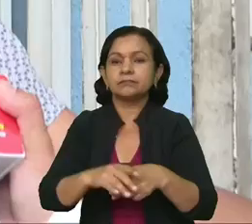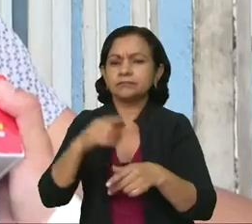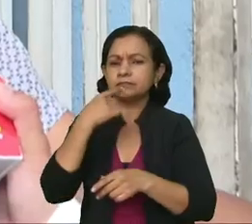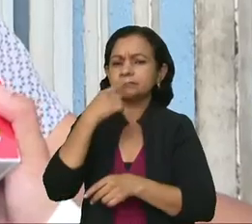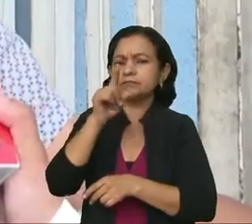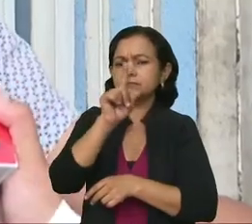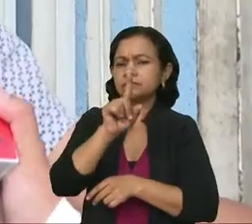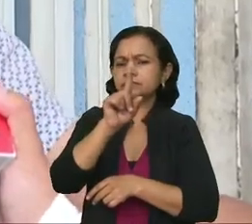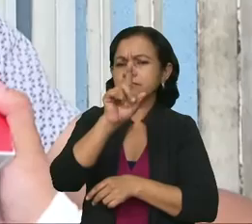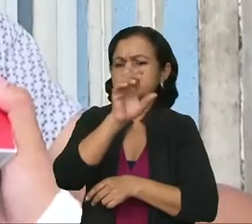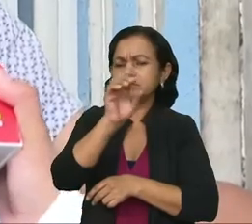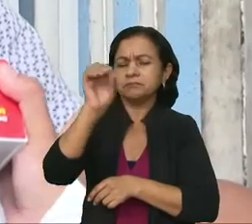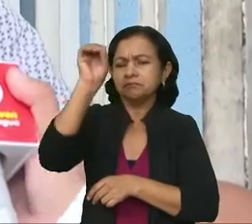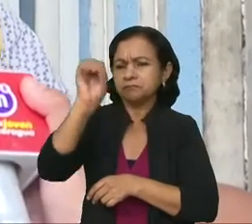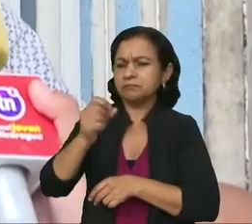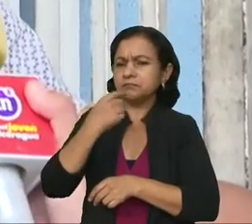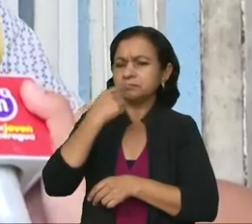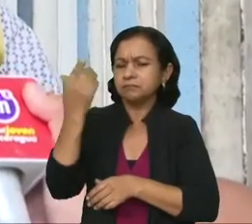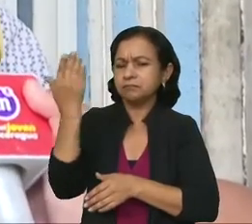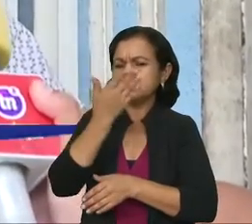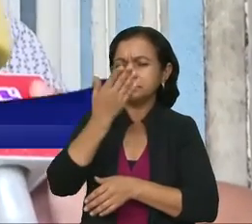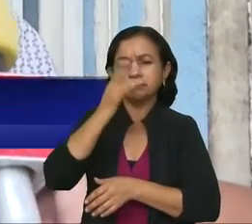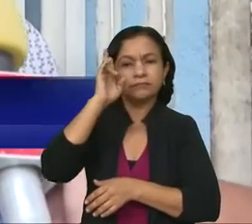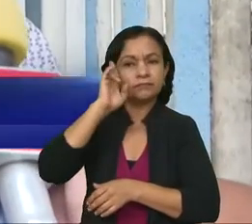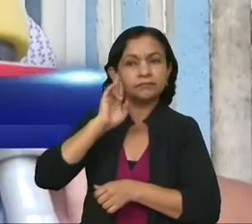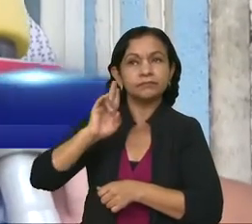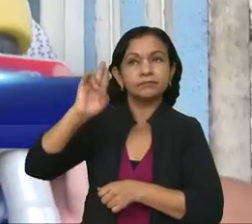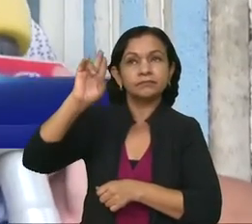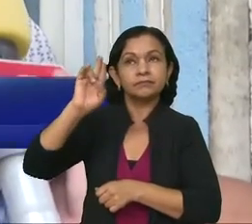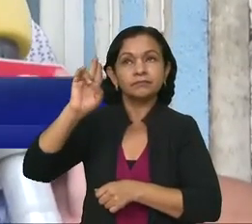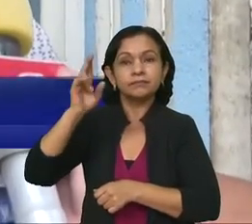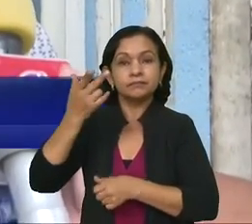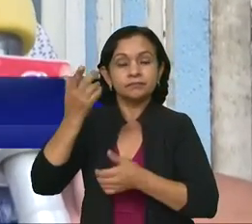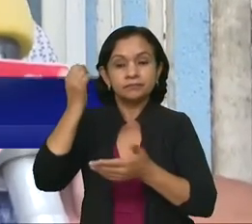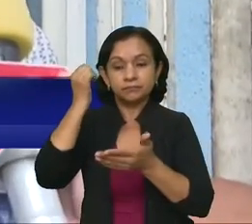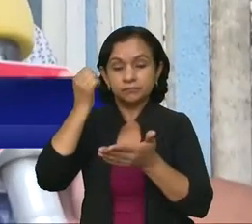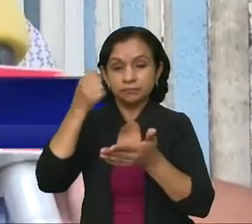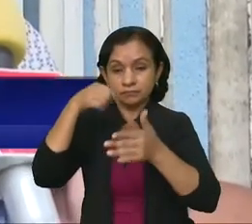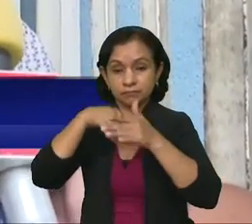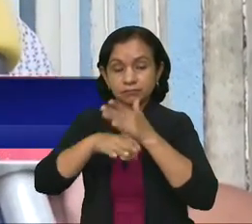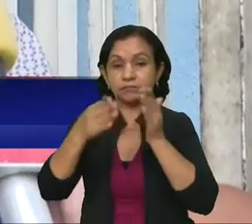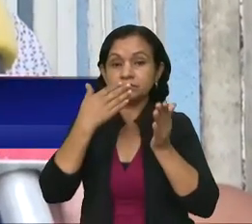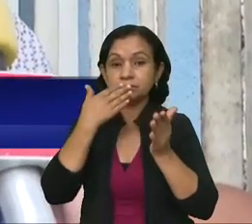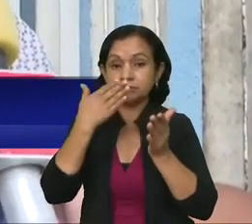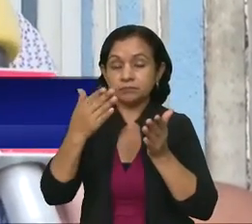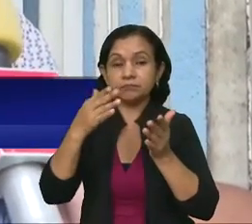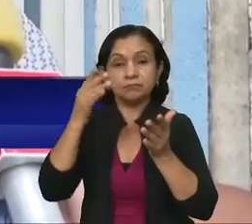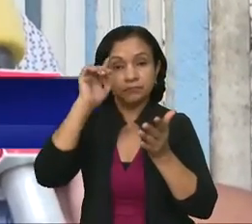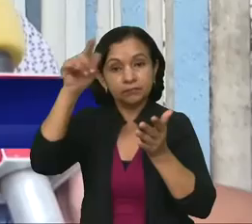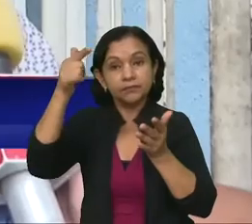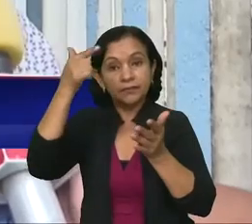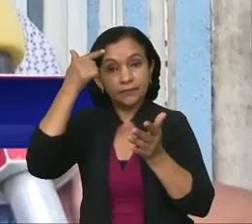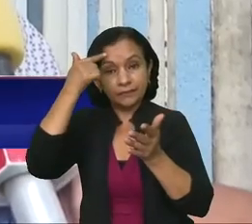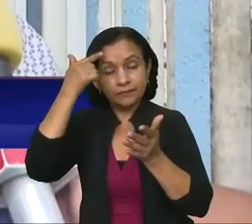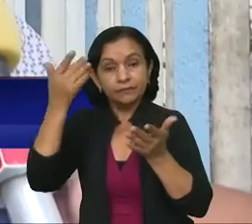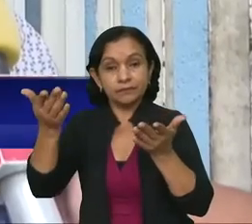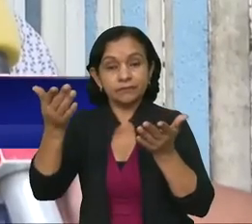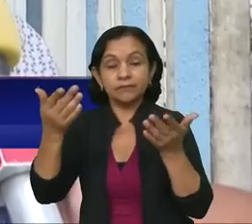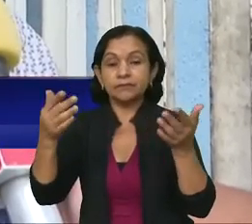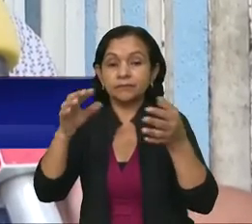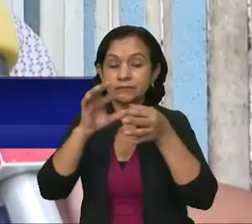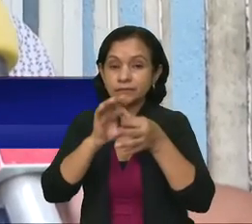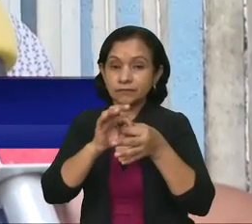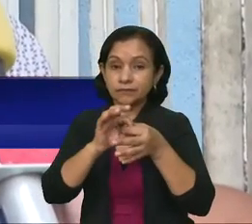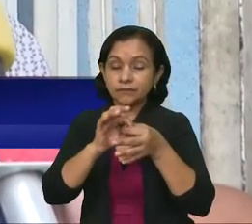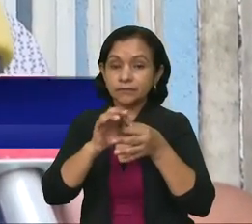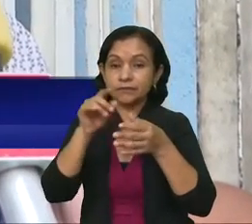¿verdad? Porque como estudiante del UNAM Managua, también becado interno, pienso que es una buena iniciativa del gobierno en conjunto